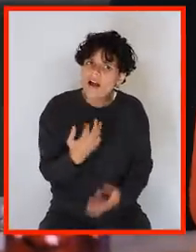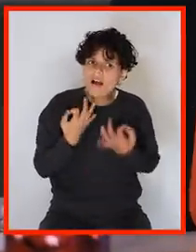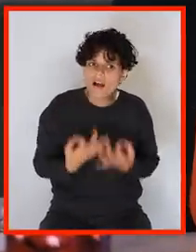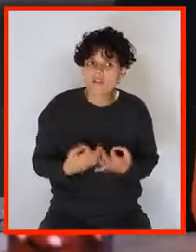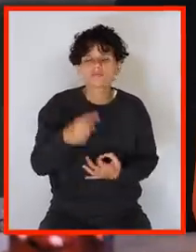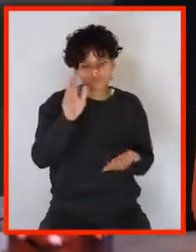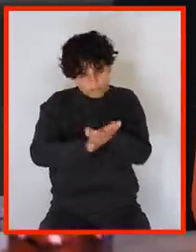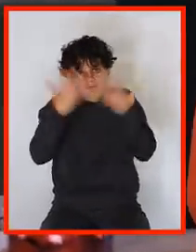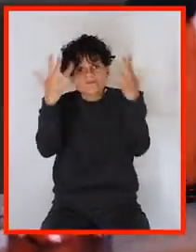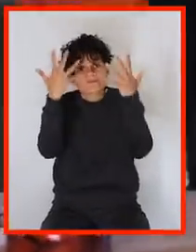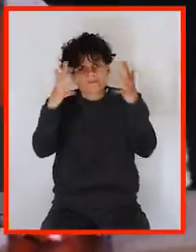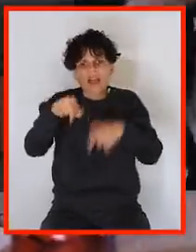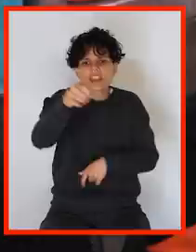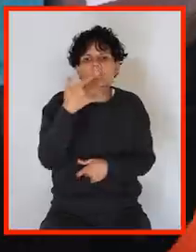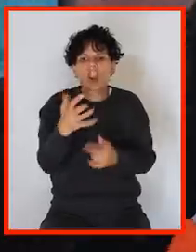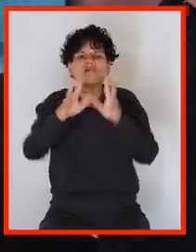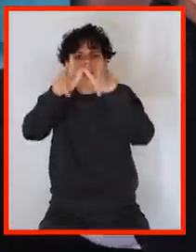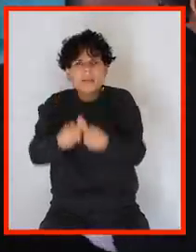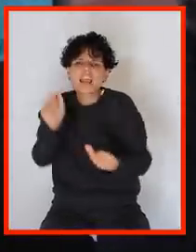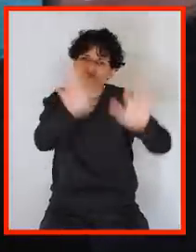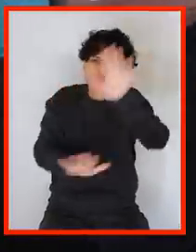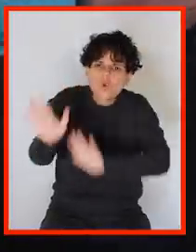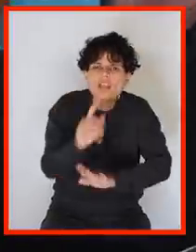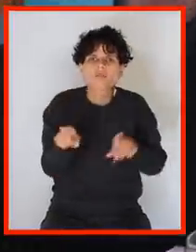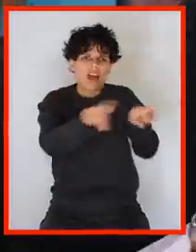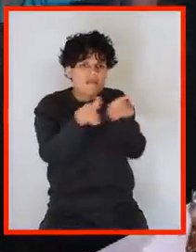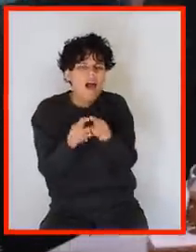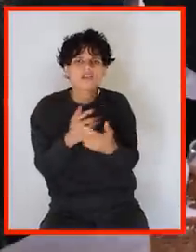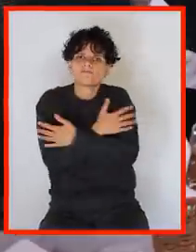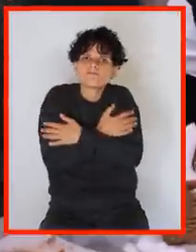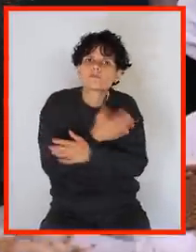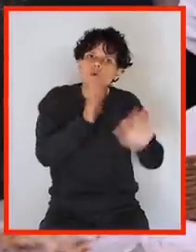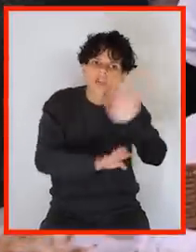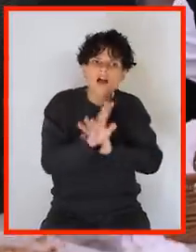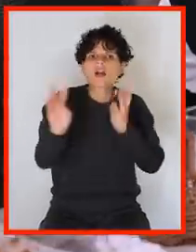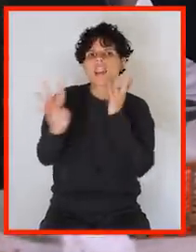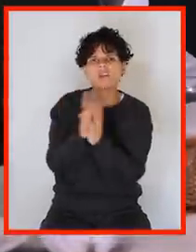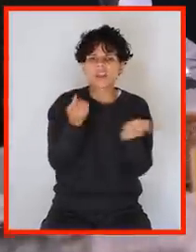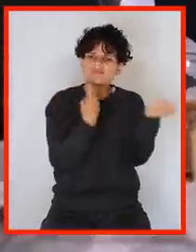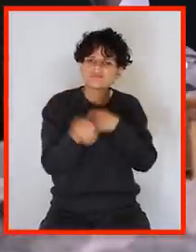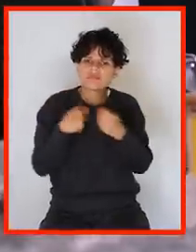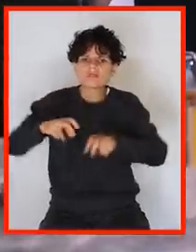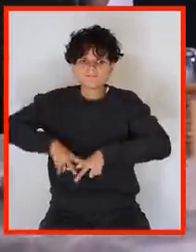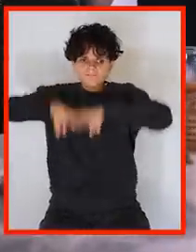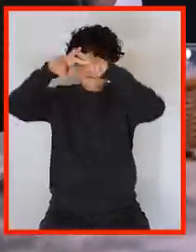aquí, weón. Pues. Te vamos a dar un aplauso. Por proteger a tu familia, por cuidar a tu hermana, por vender en la feria,